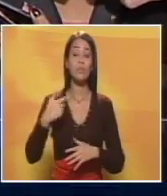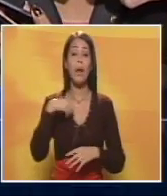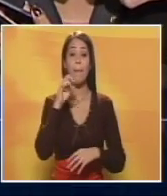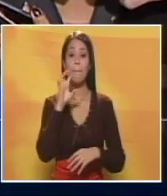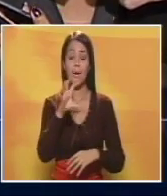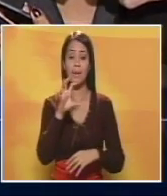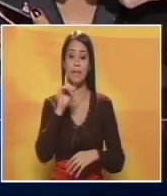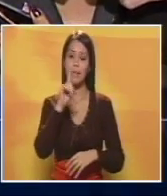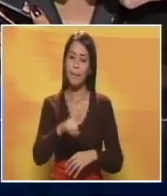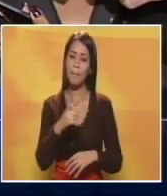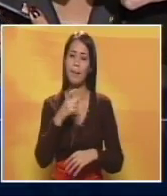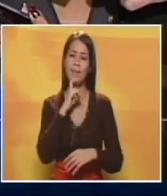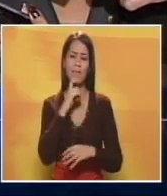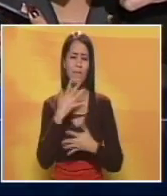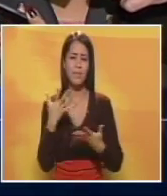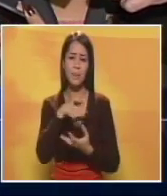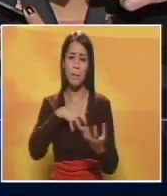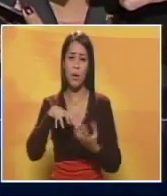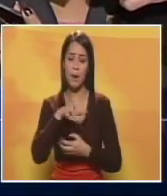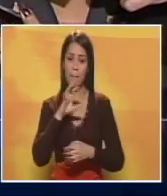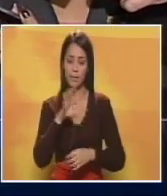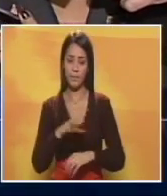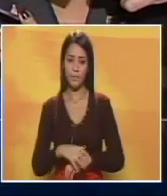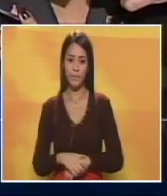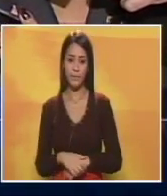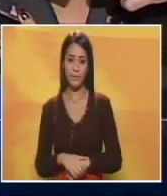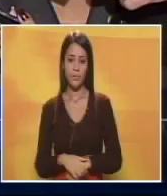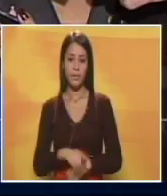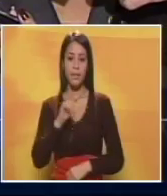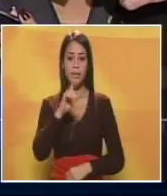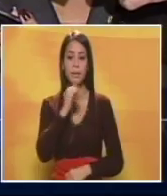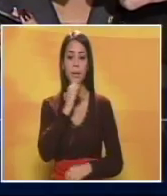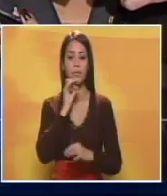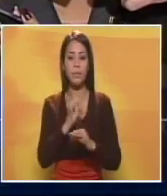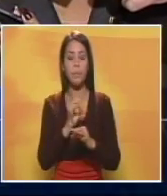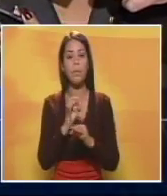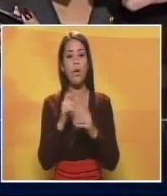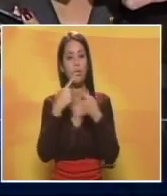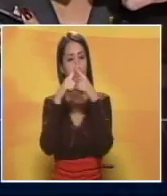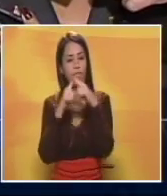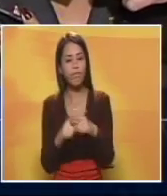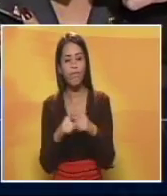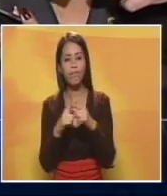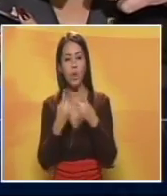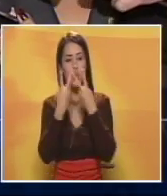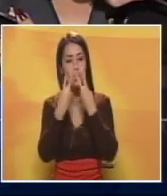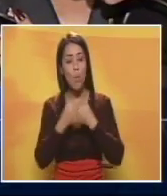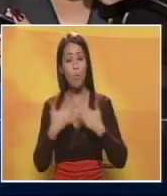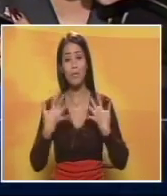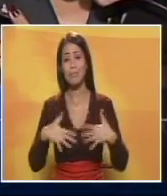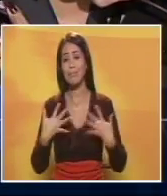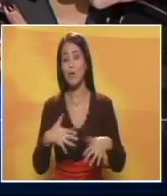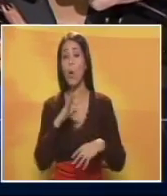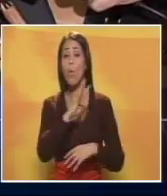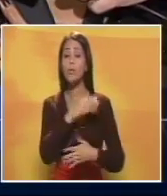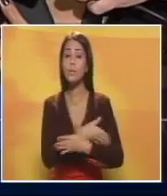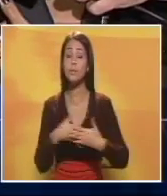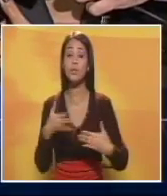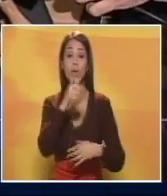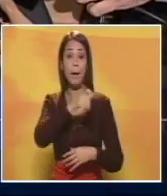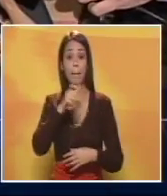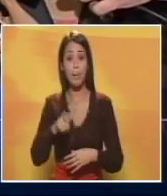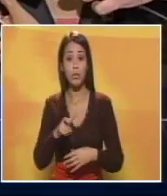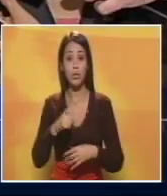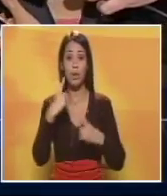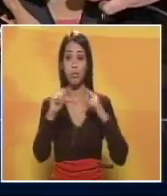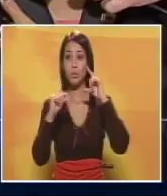a su vez genera graves problemas en la región. Medina indicó que las cifras del éxodo son alarmantes, más de 4 millones de personas que